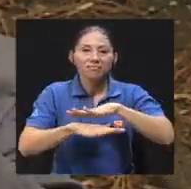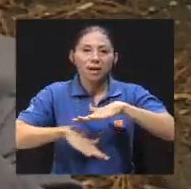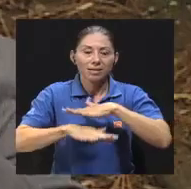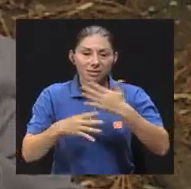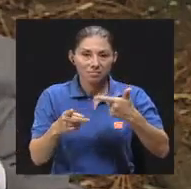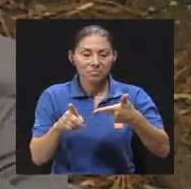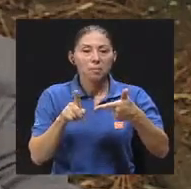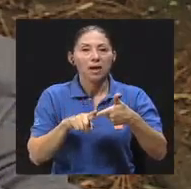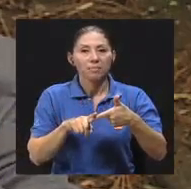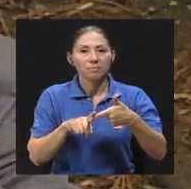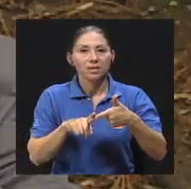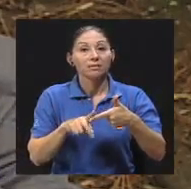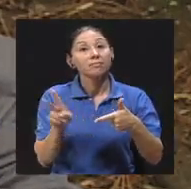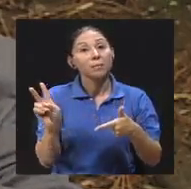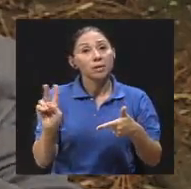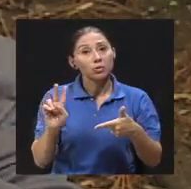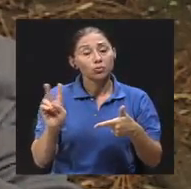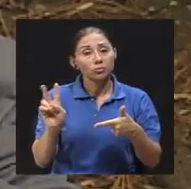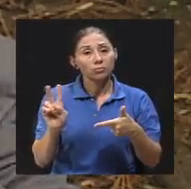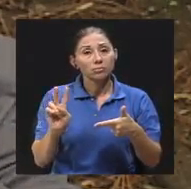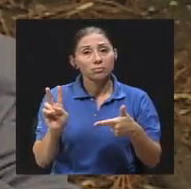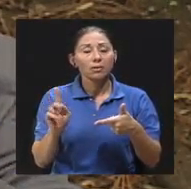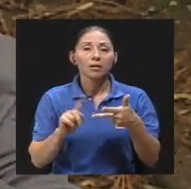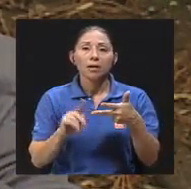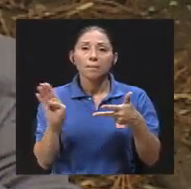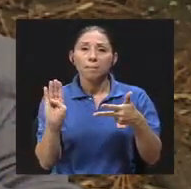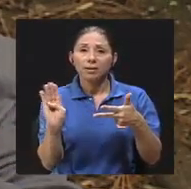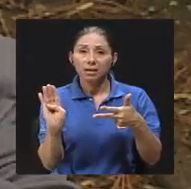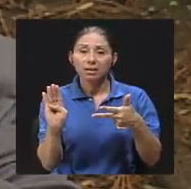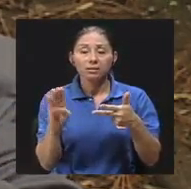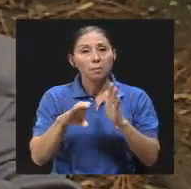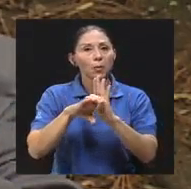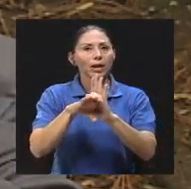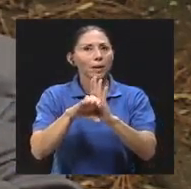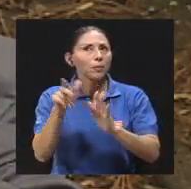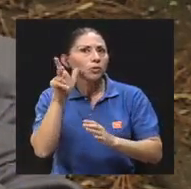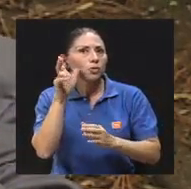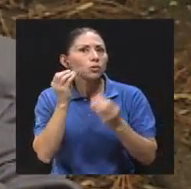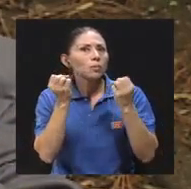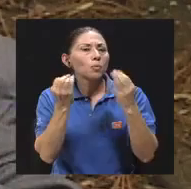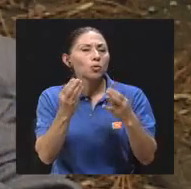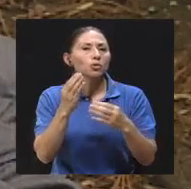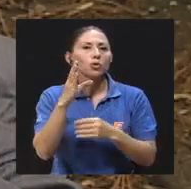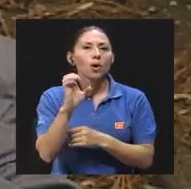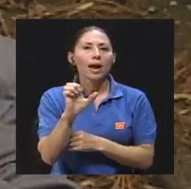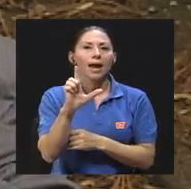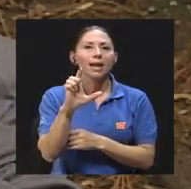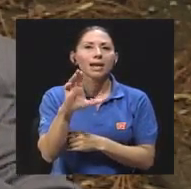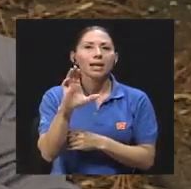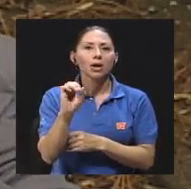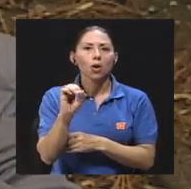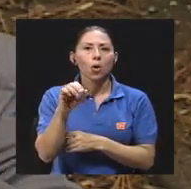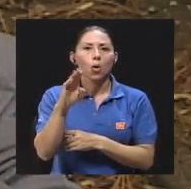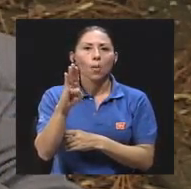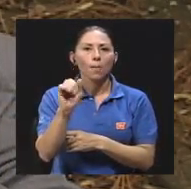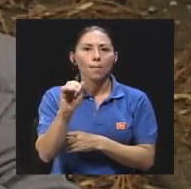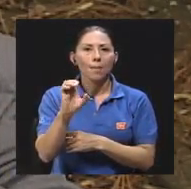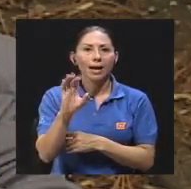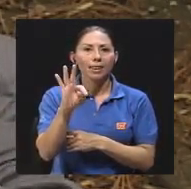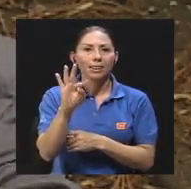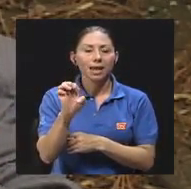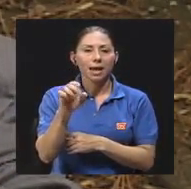base, pero además de eso, hay virus, hay bacterias, por ejemplo, que se ha oído hablar mucho, el Helicobacter pylori,